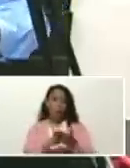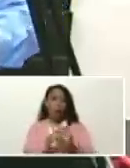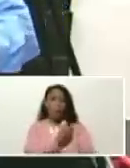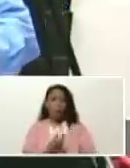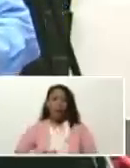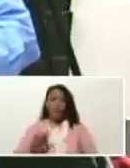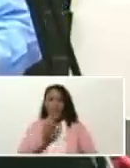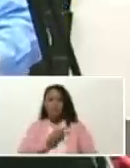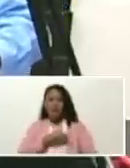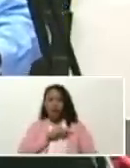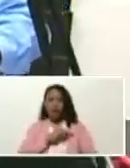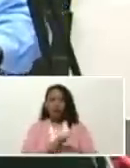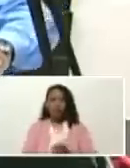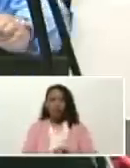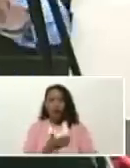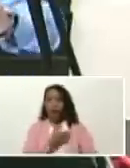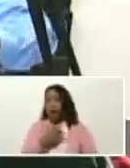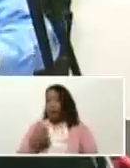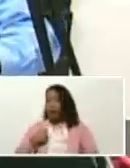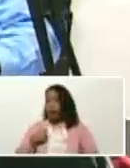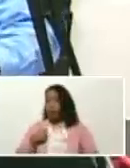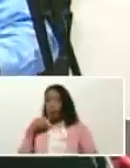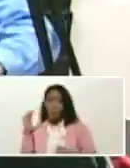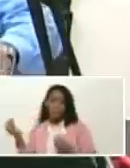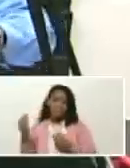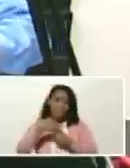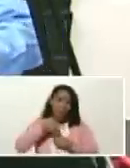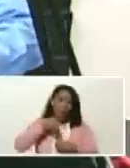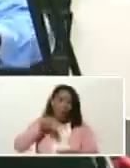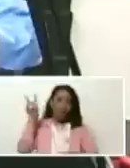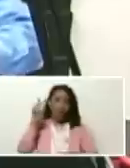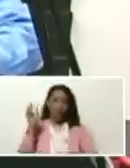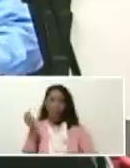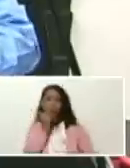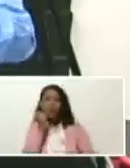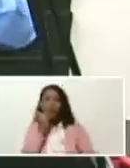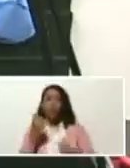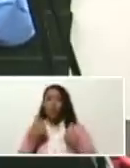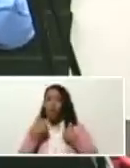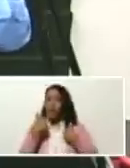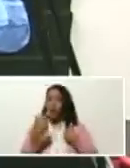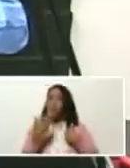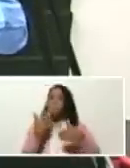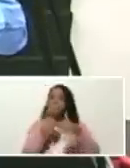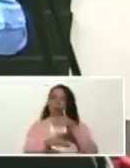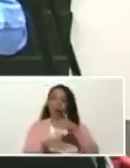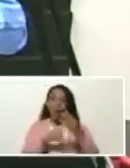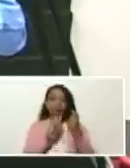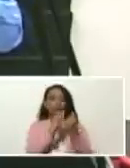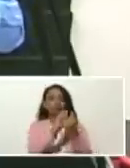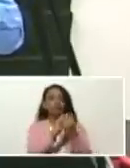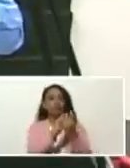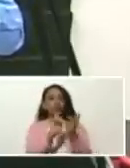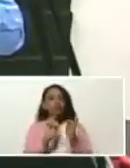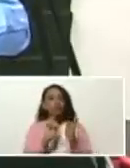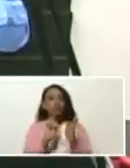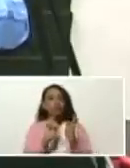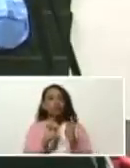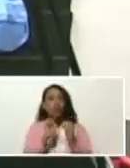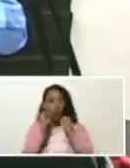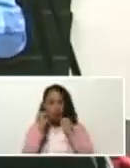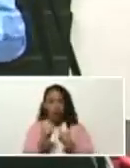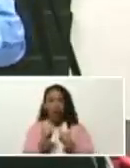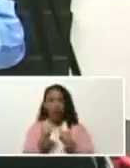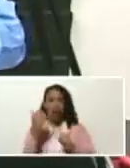falso que han querido una invasión y así todo yo dije Vamos a dialogar con el